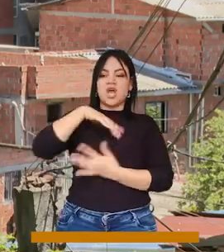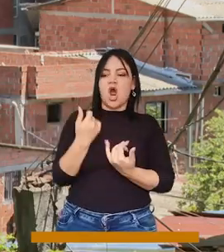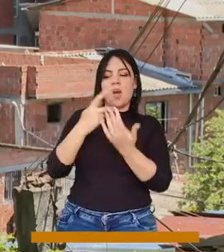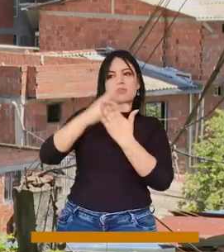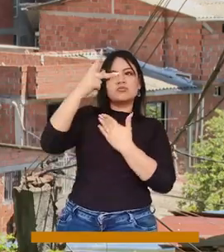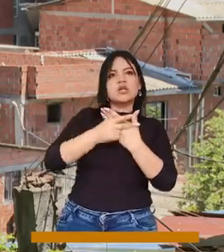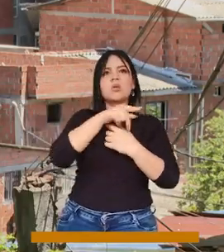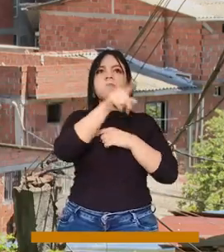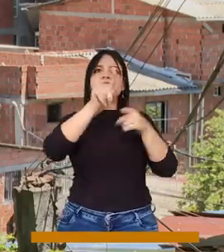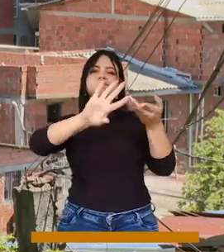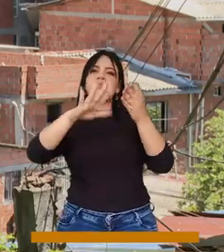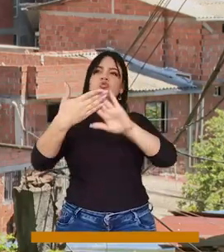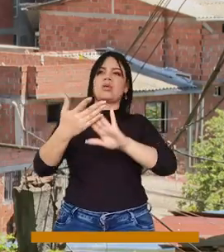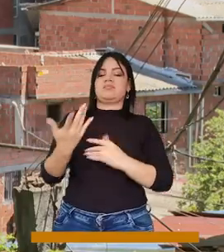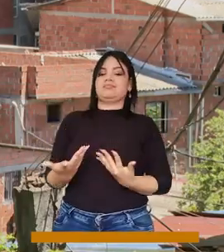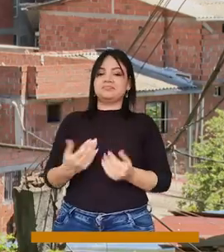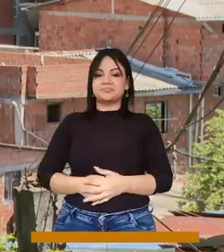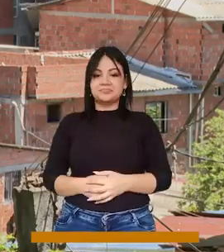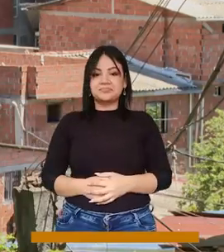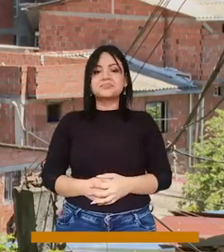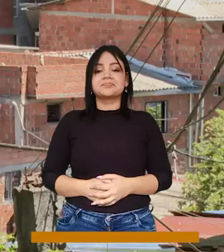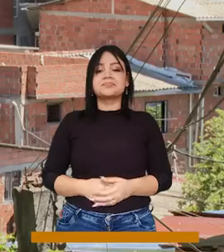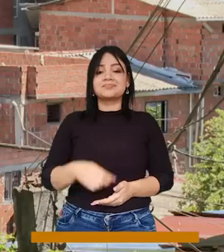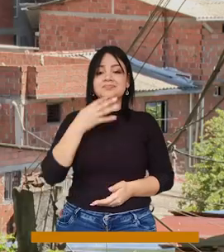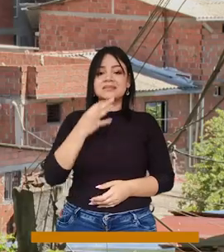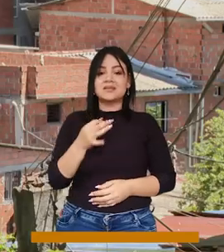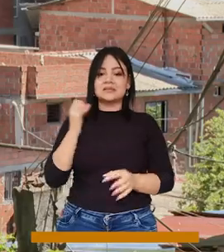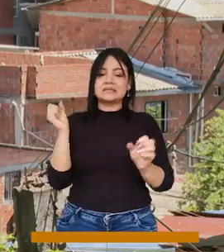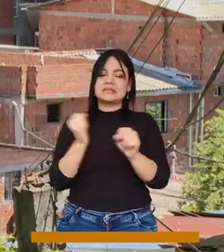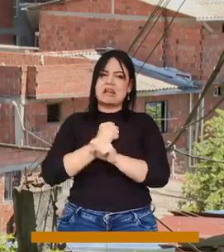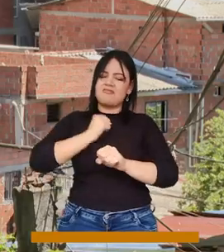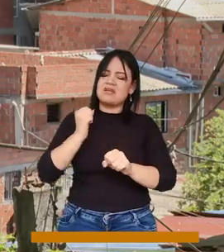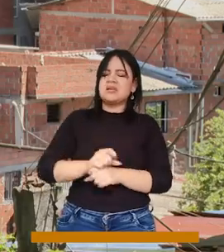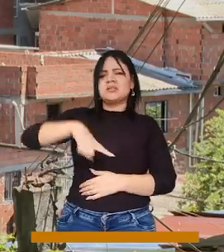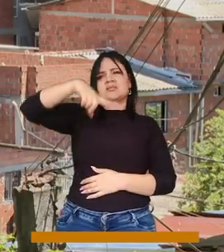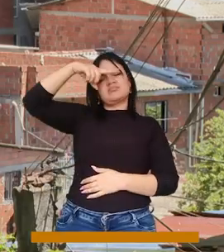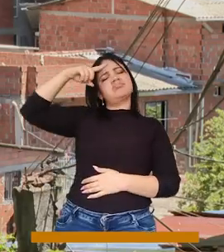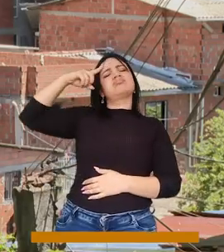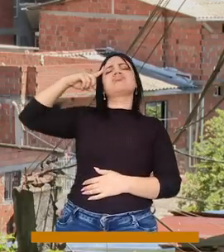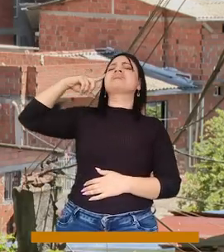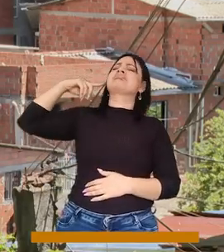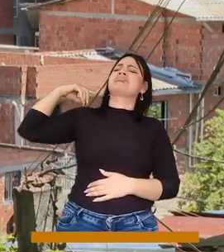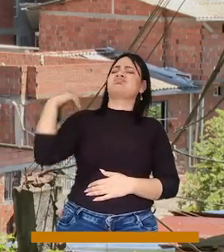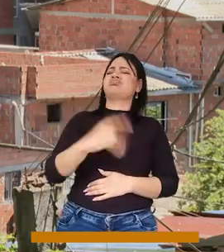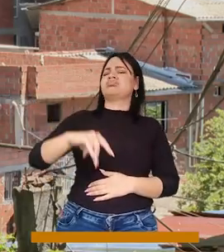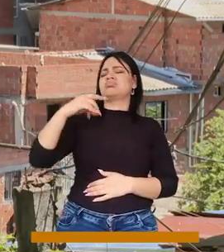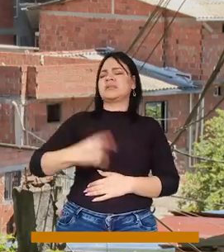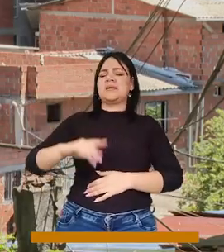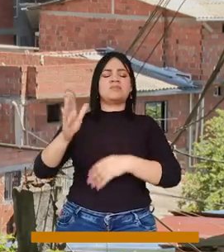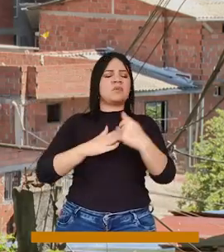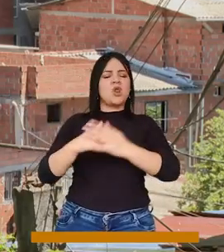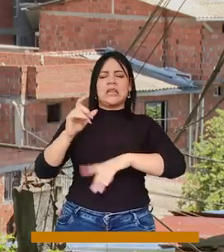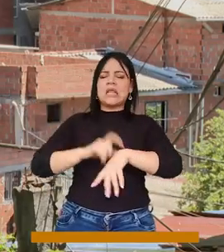proyectos que estamos realizando con la comunidad, y que verdaderamente es un trabajo que nos va a costar